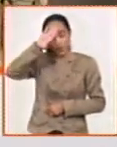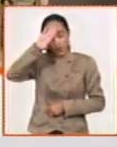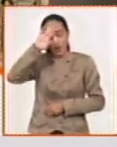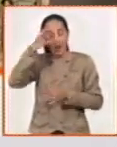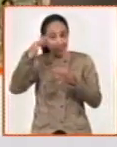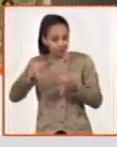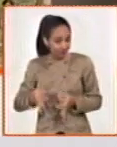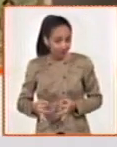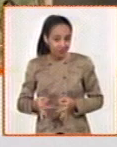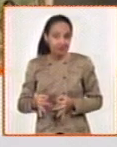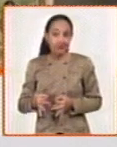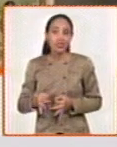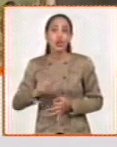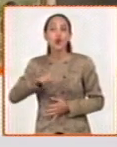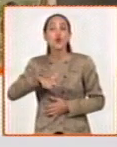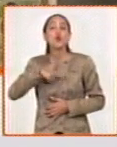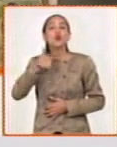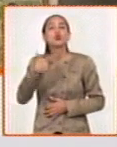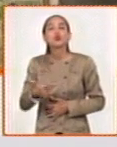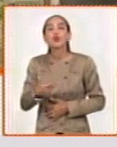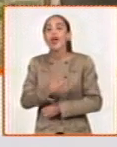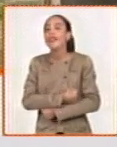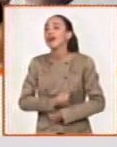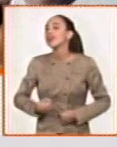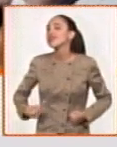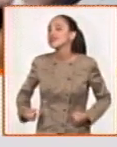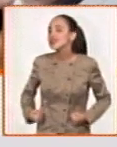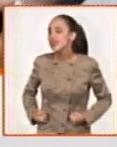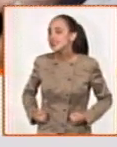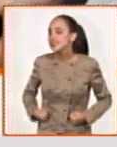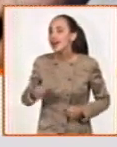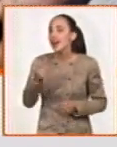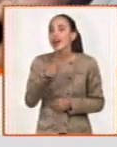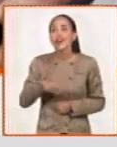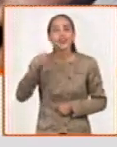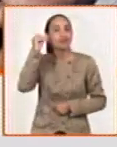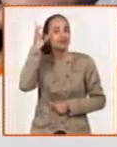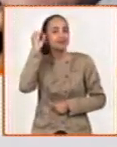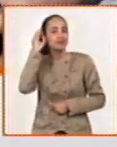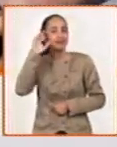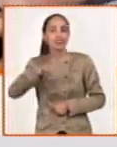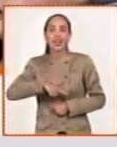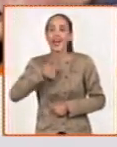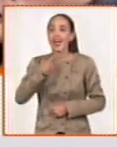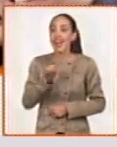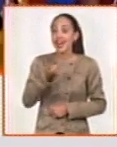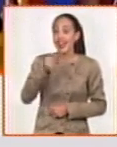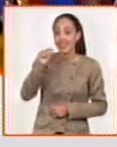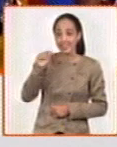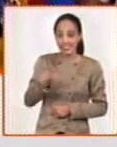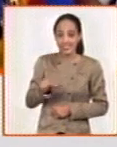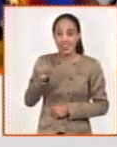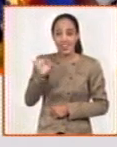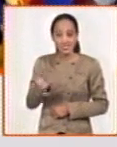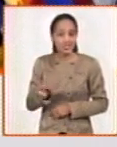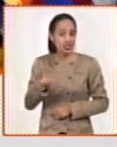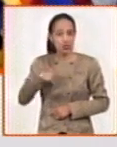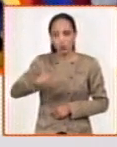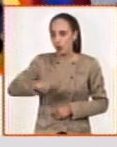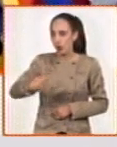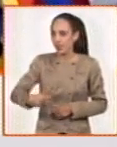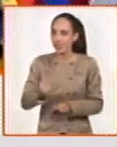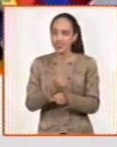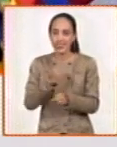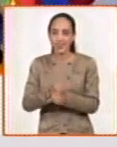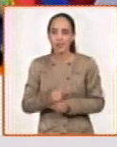cultura de resistencia, en esa creatividad que se defiende todos los días. Es